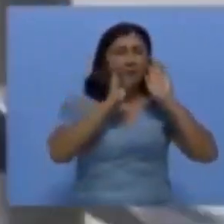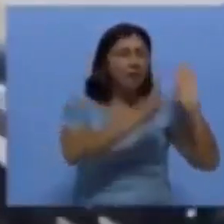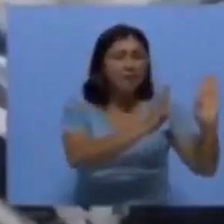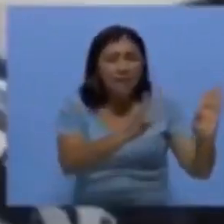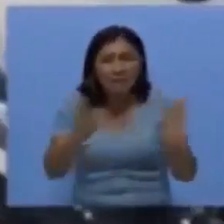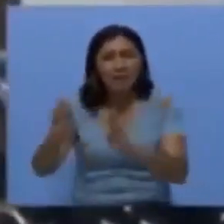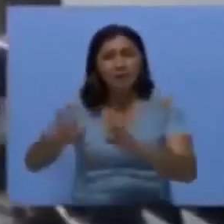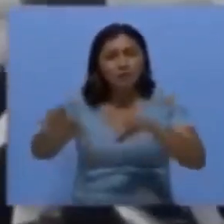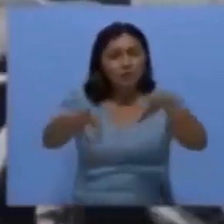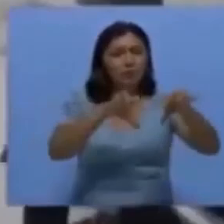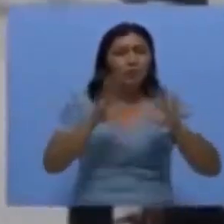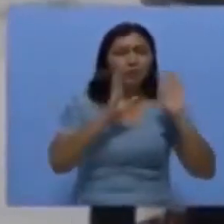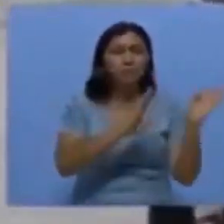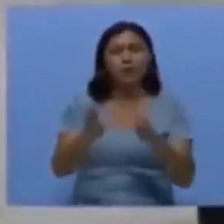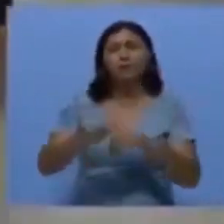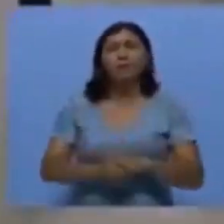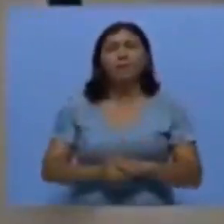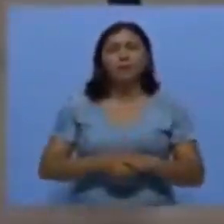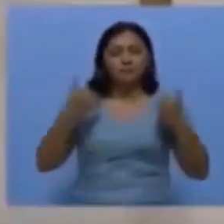de la ciudad hernando vega se ven noticia